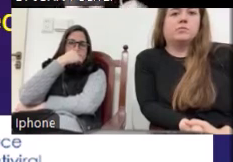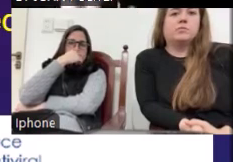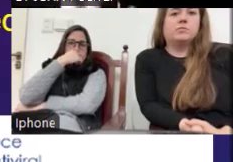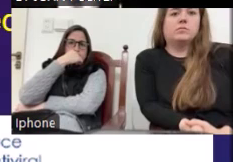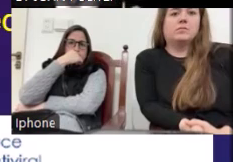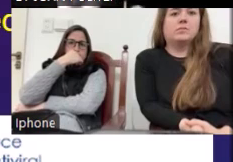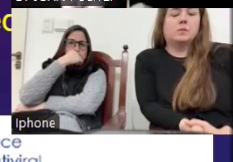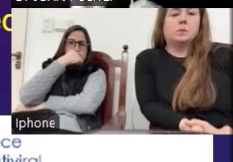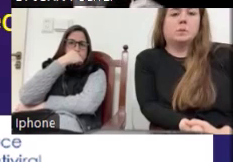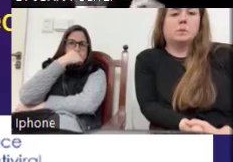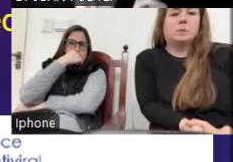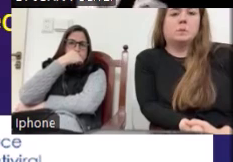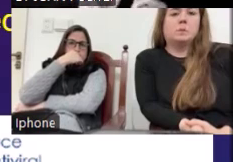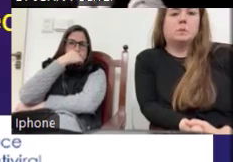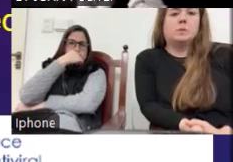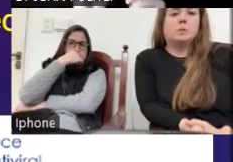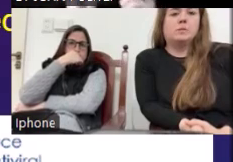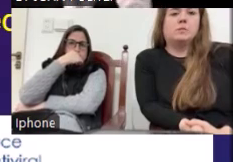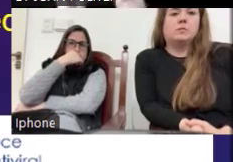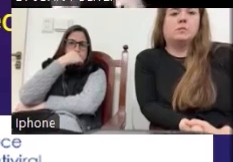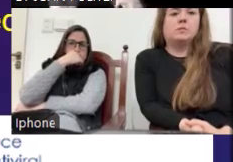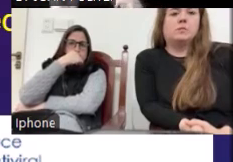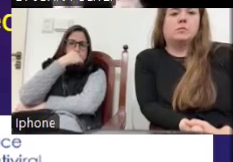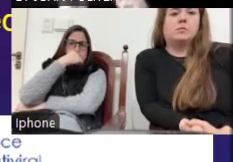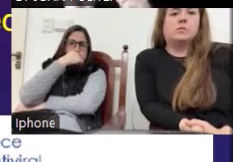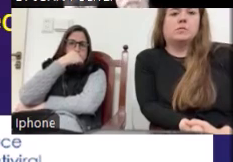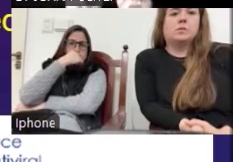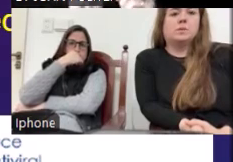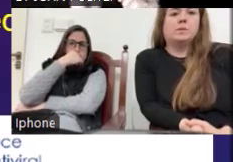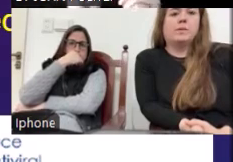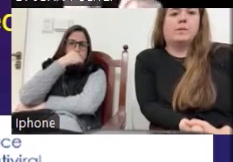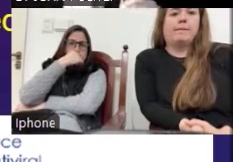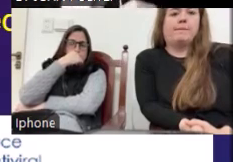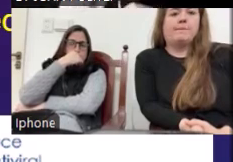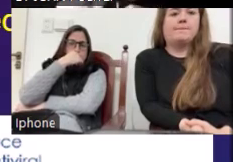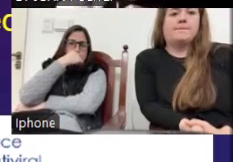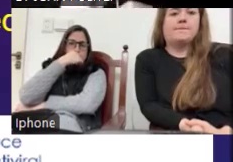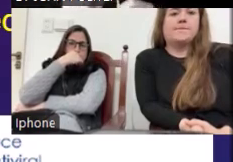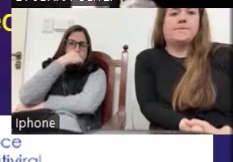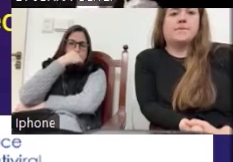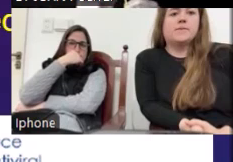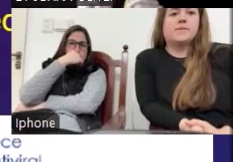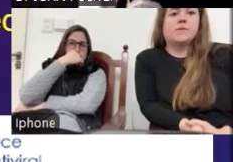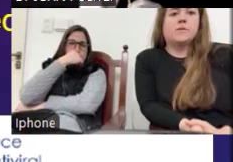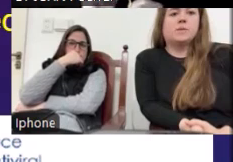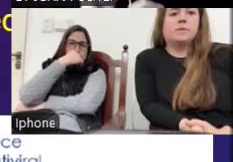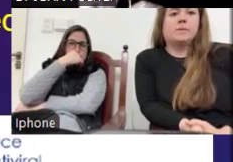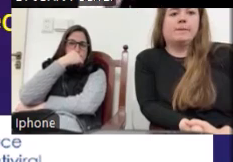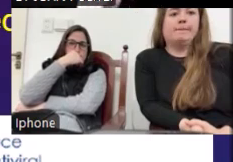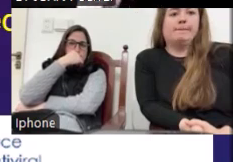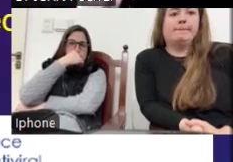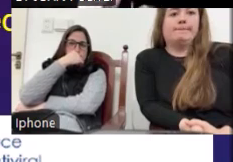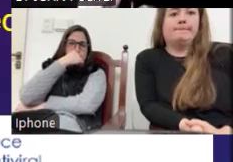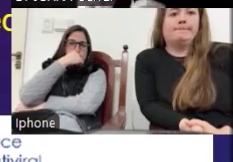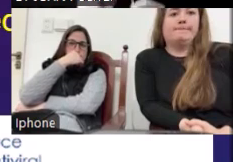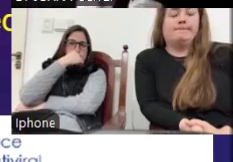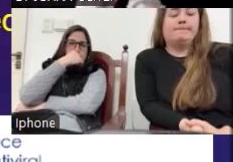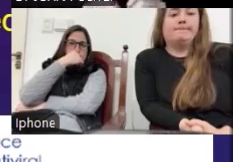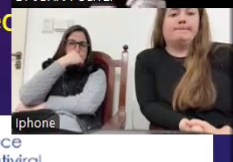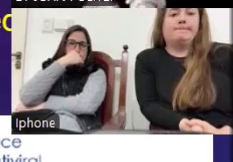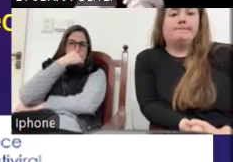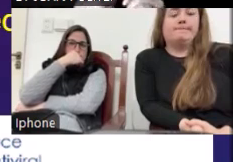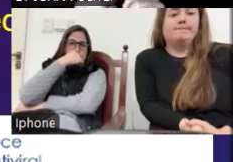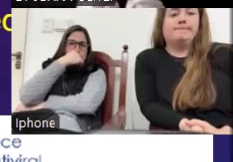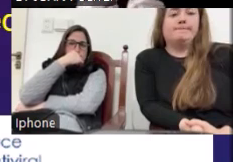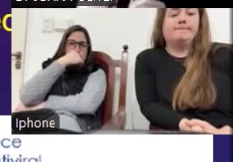gen. El gen es el pedacito de ADN que el paciente Fabry tiene mutado, pero poner ADN sano que